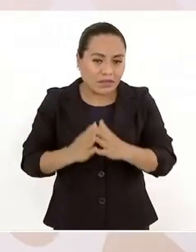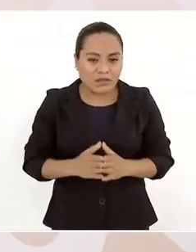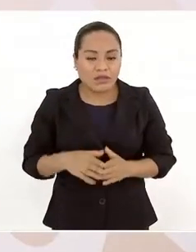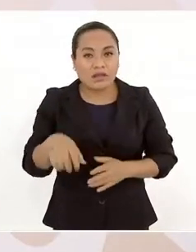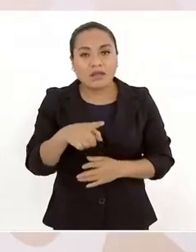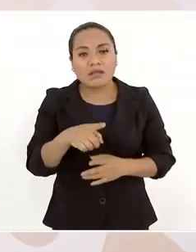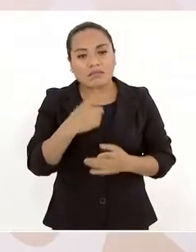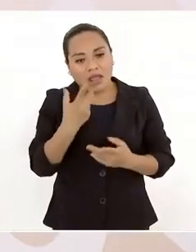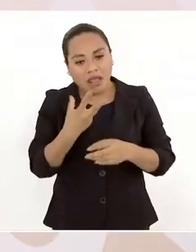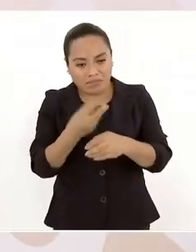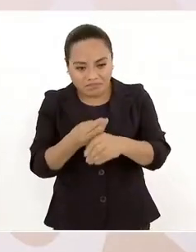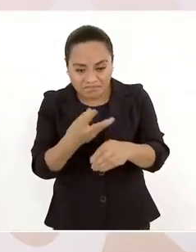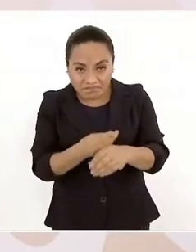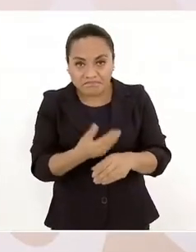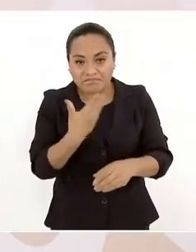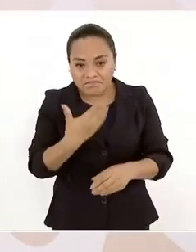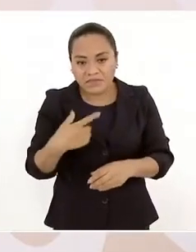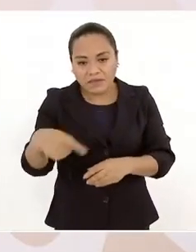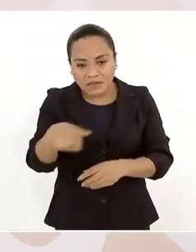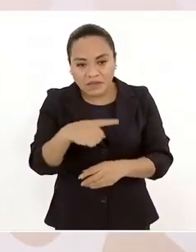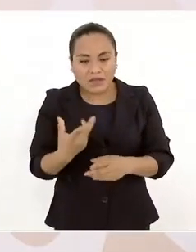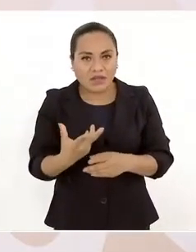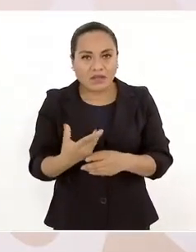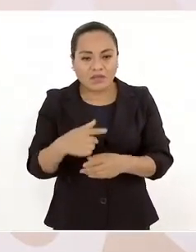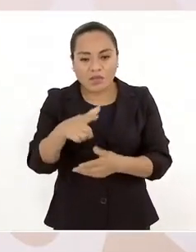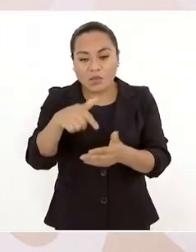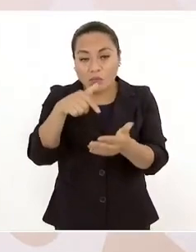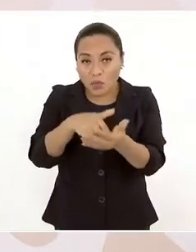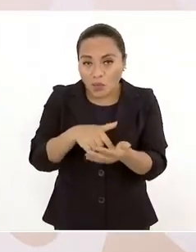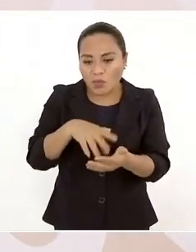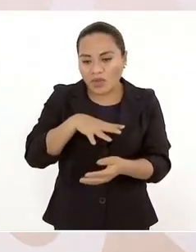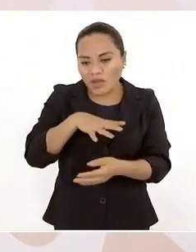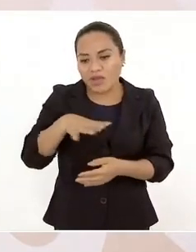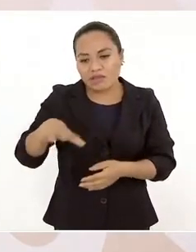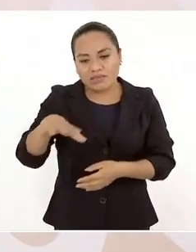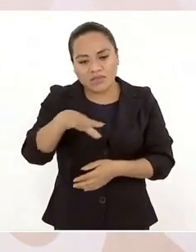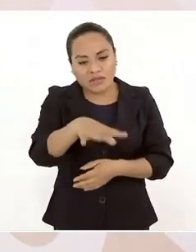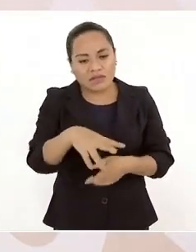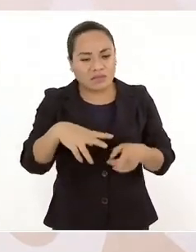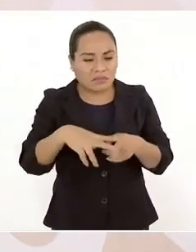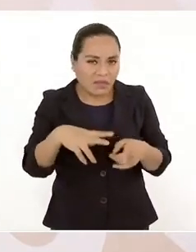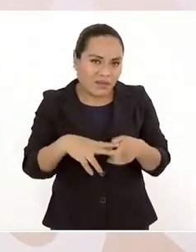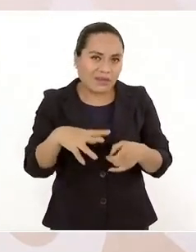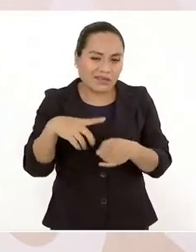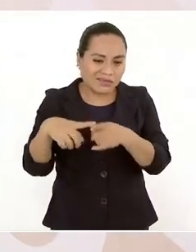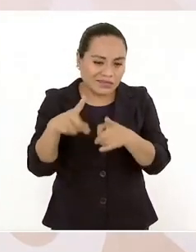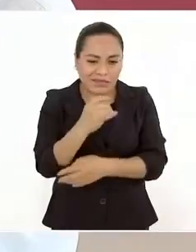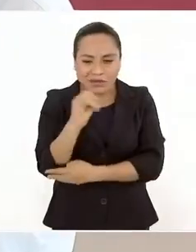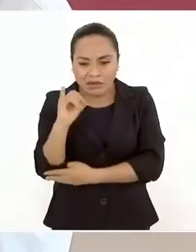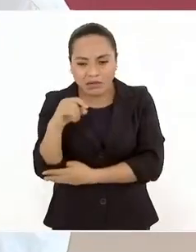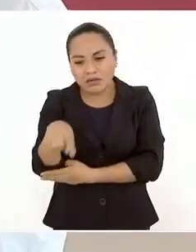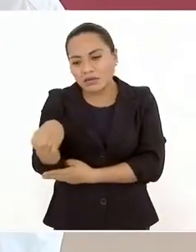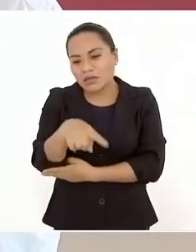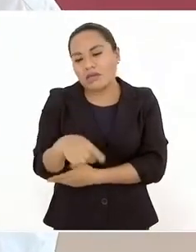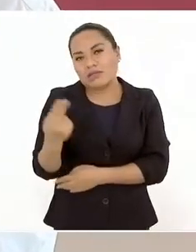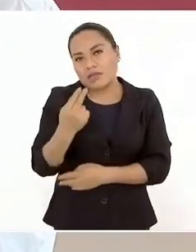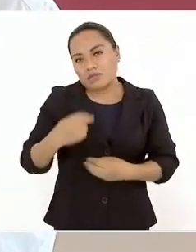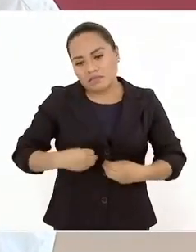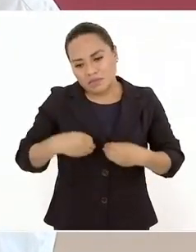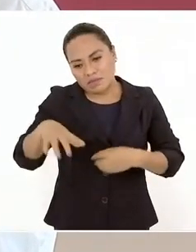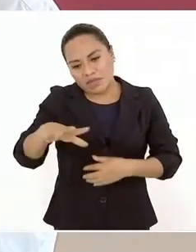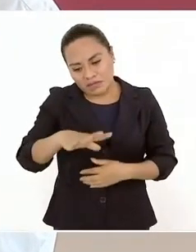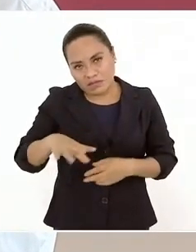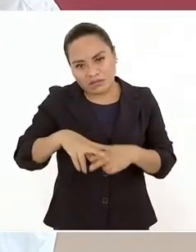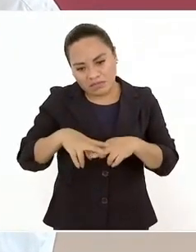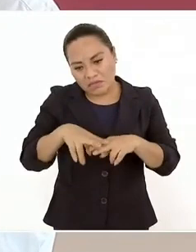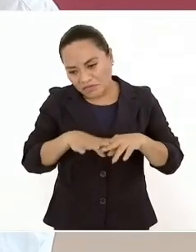pequeñas mejoras en los espacios públicos de las comunidades, etc. Para llevar a